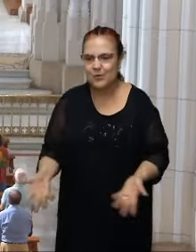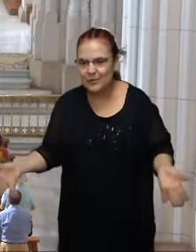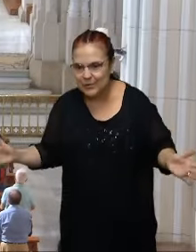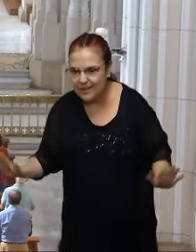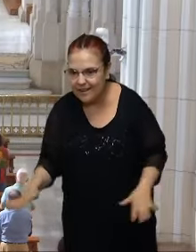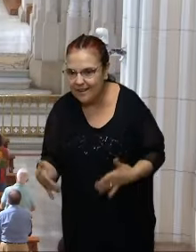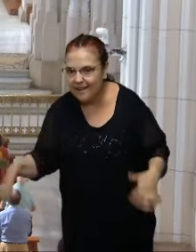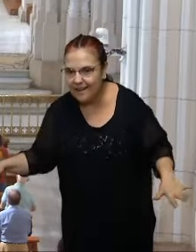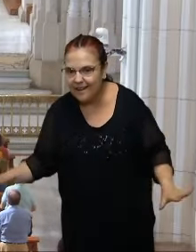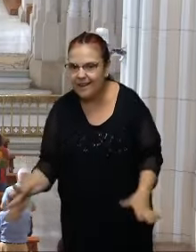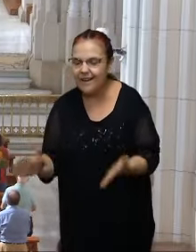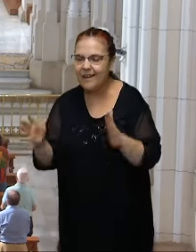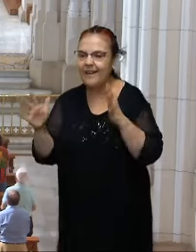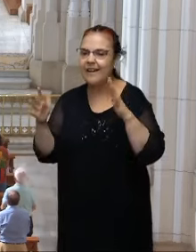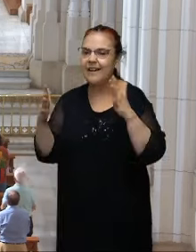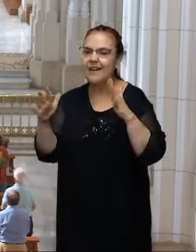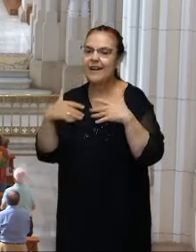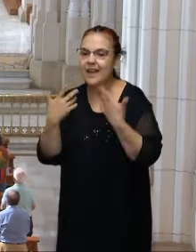¡Aleluya!